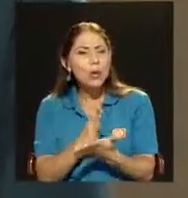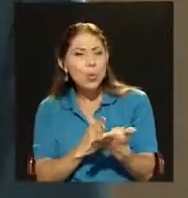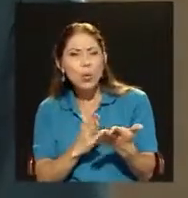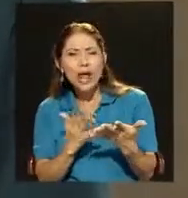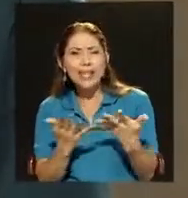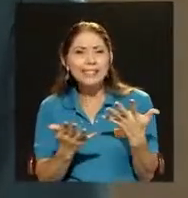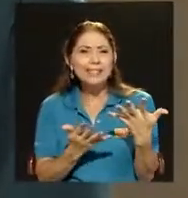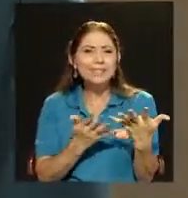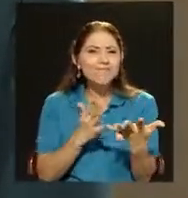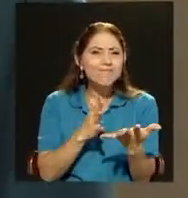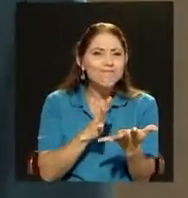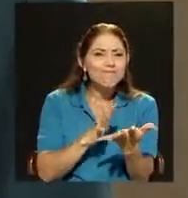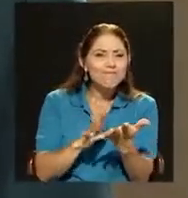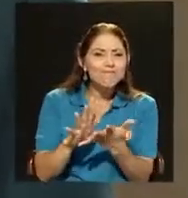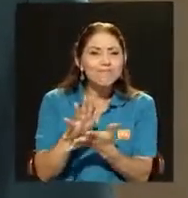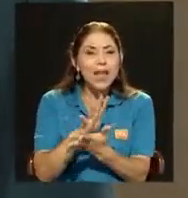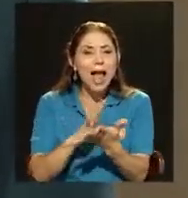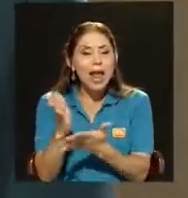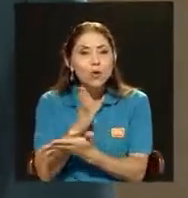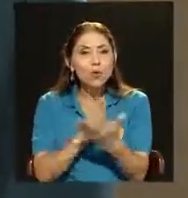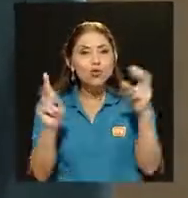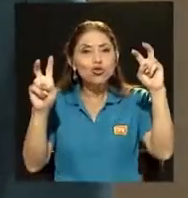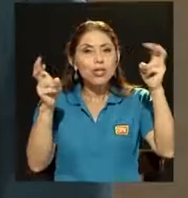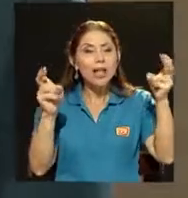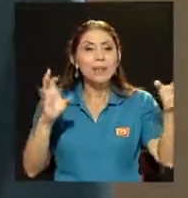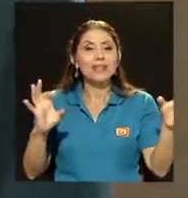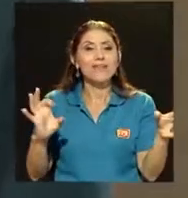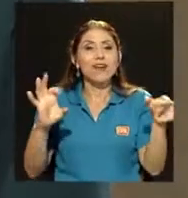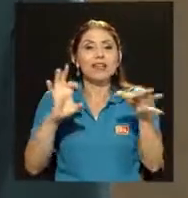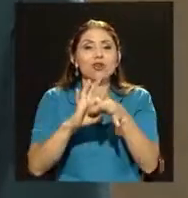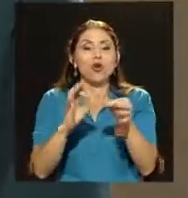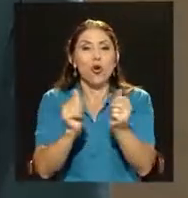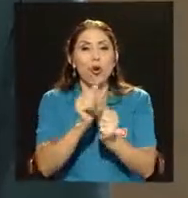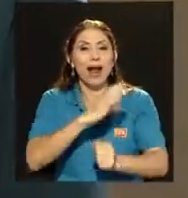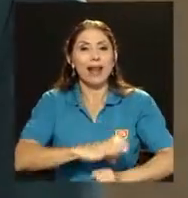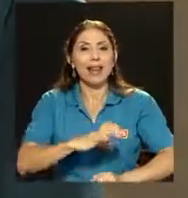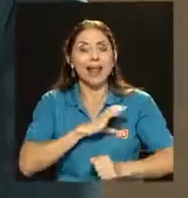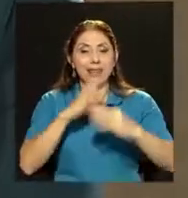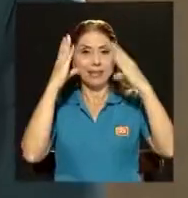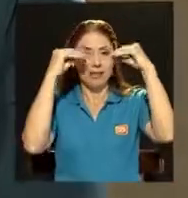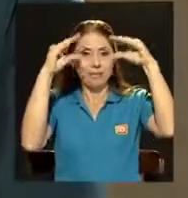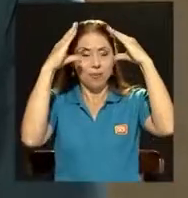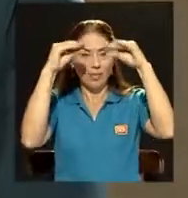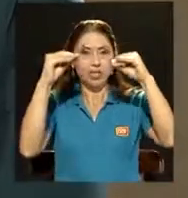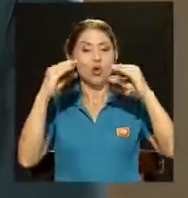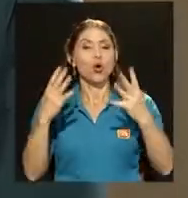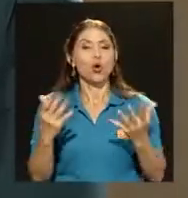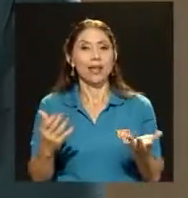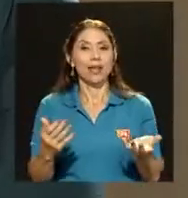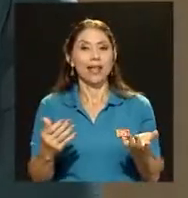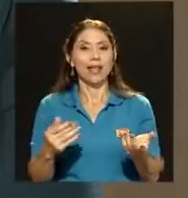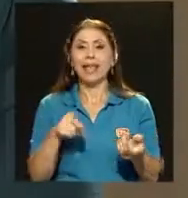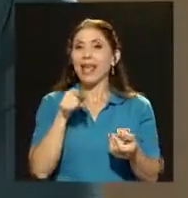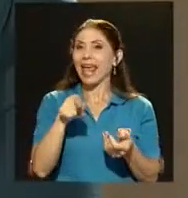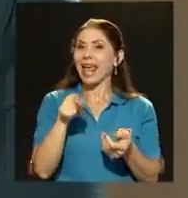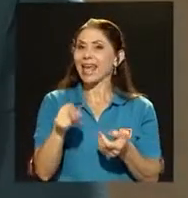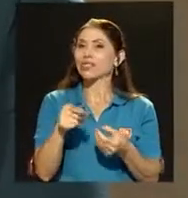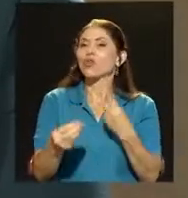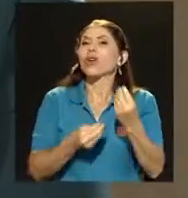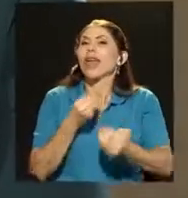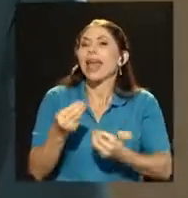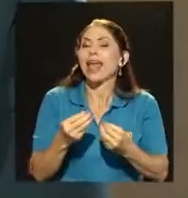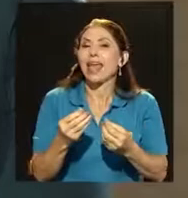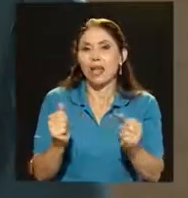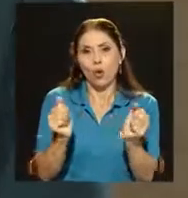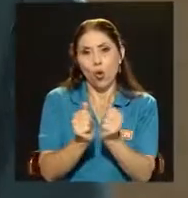o algunos temas que tienen relación con la calidad de esa información que tiene que ver con la planilla del MEP,